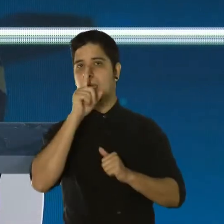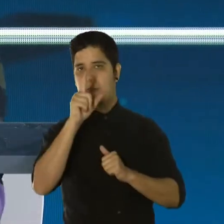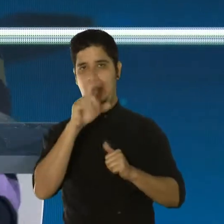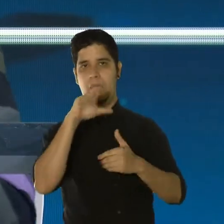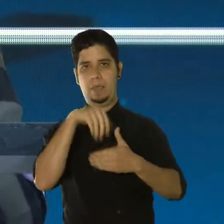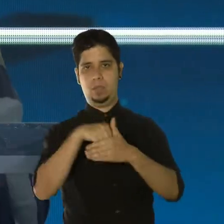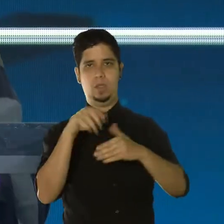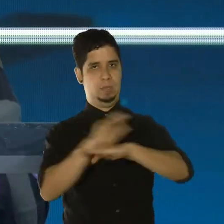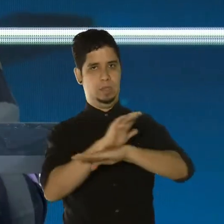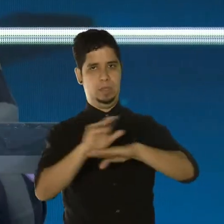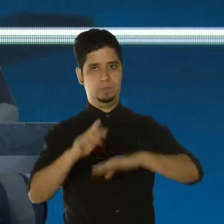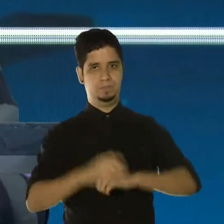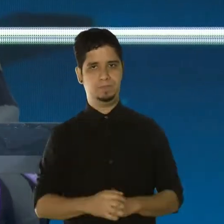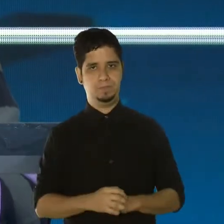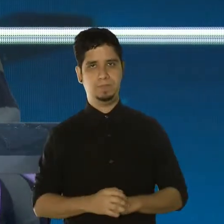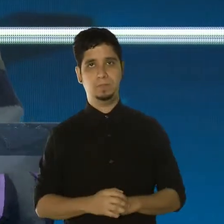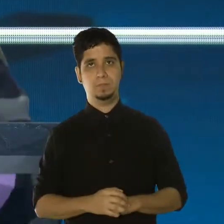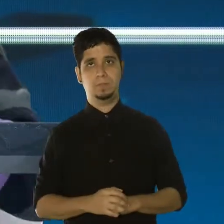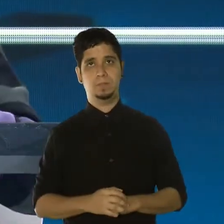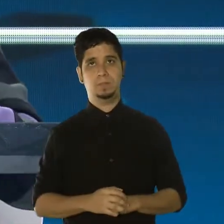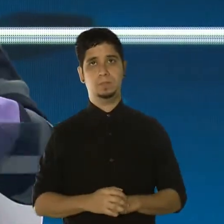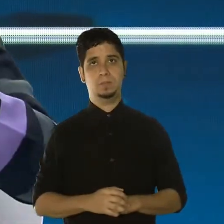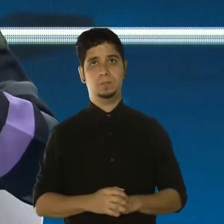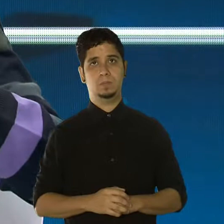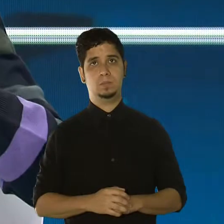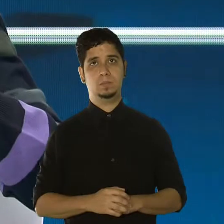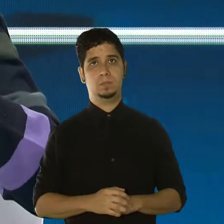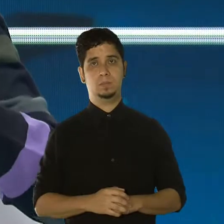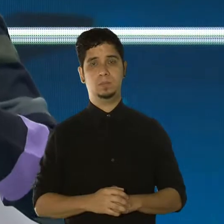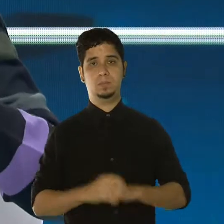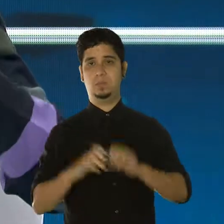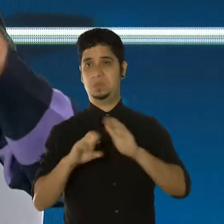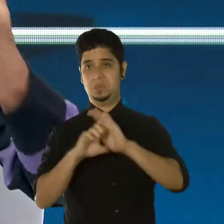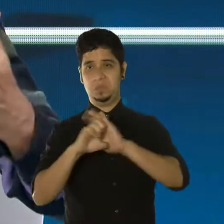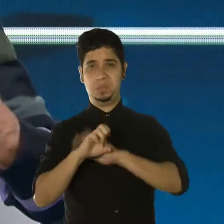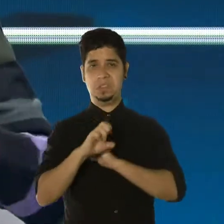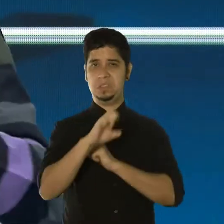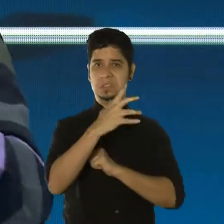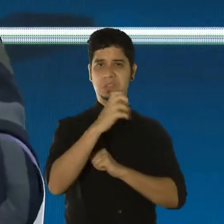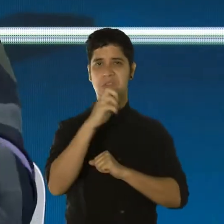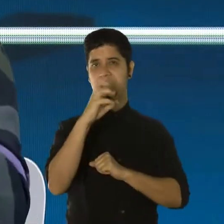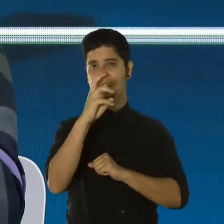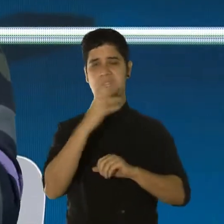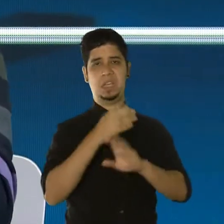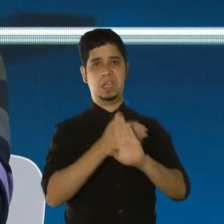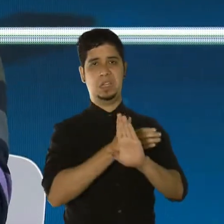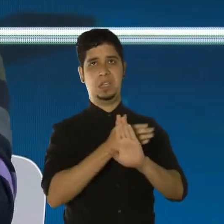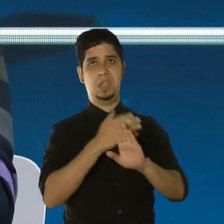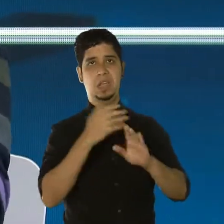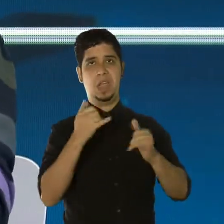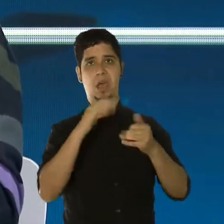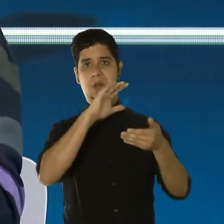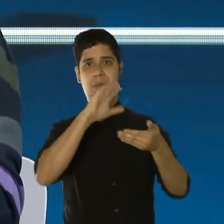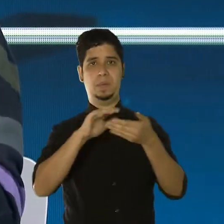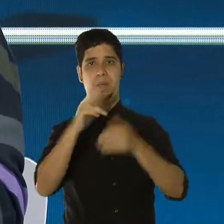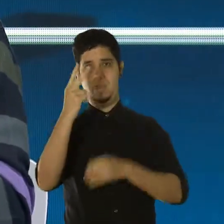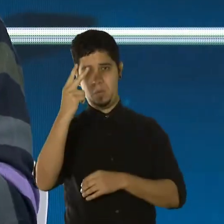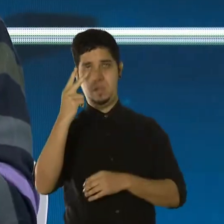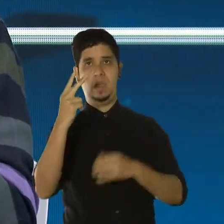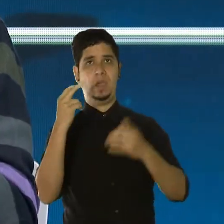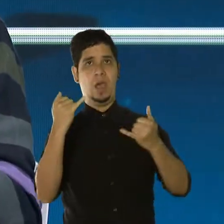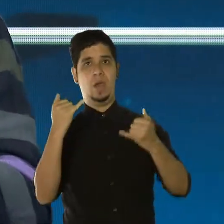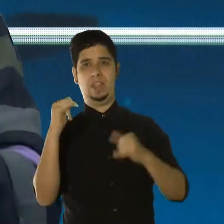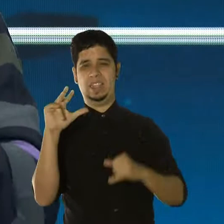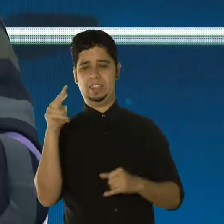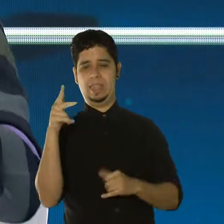industria. Que solamente de 5 o 6 que hubo en una época, solamente se redujo a 2 y vino una